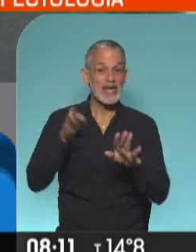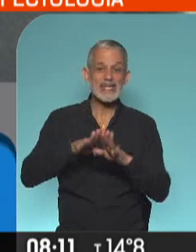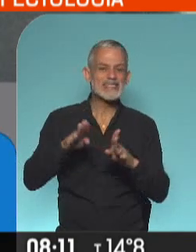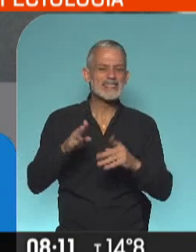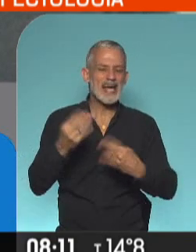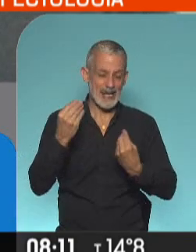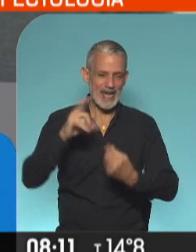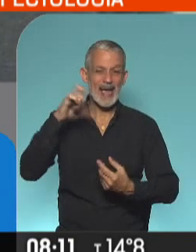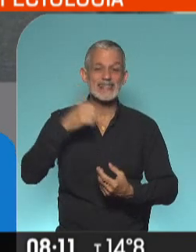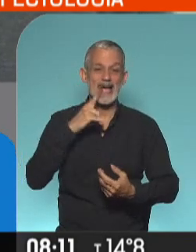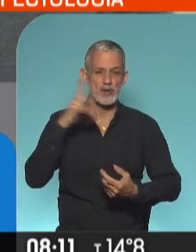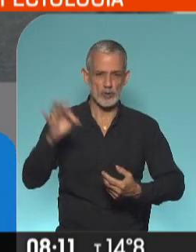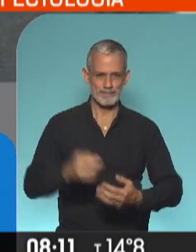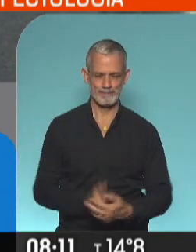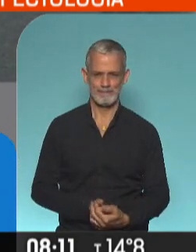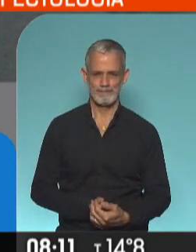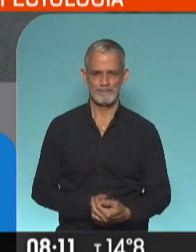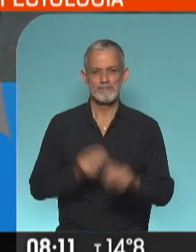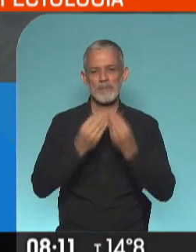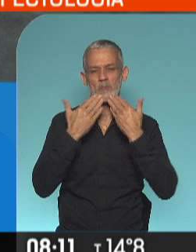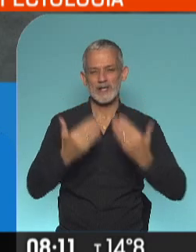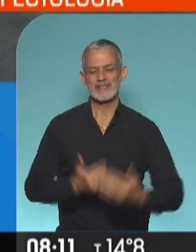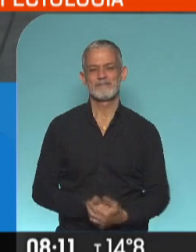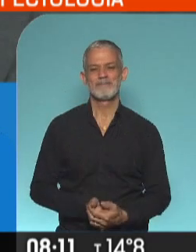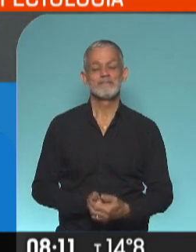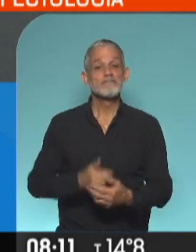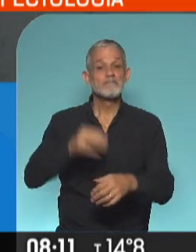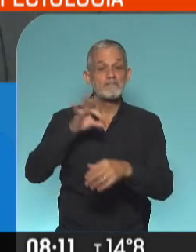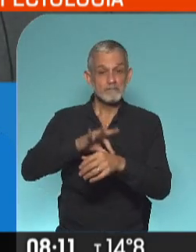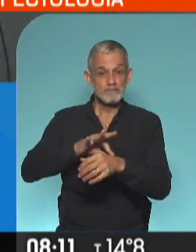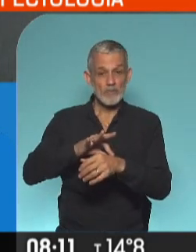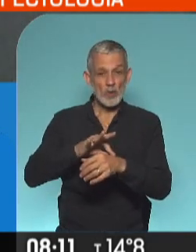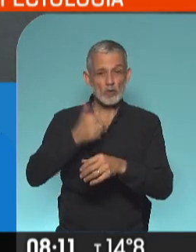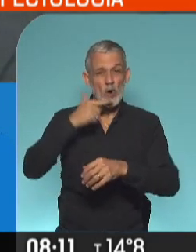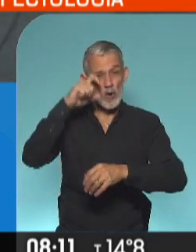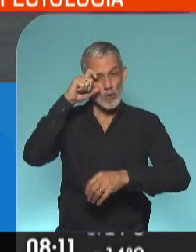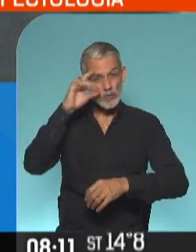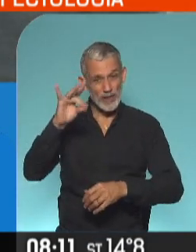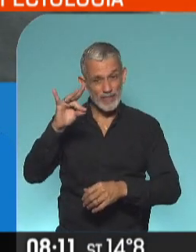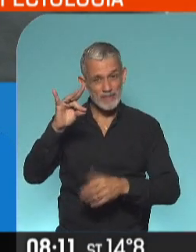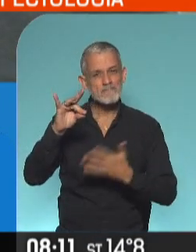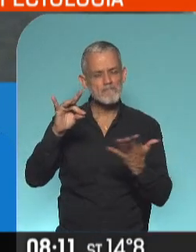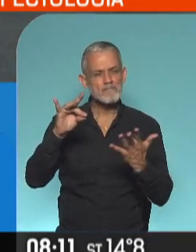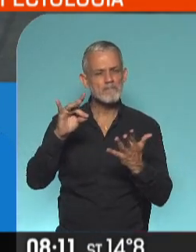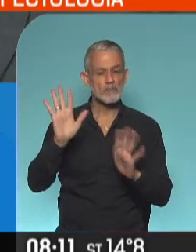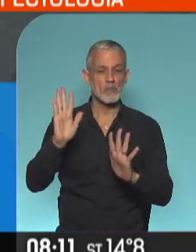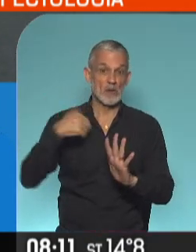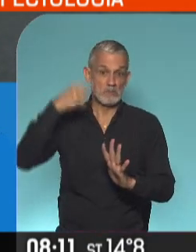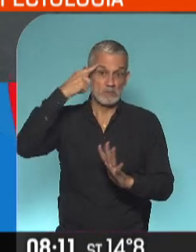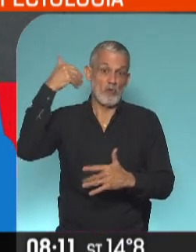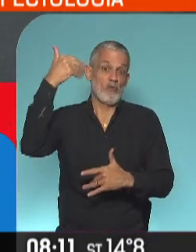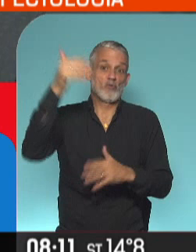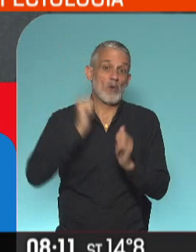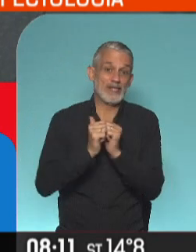Daniel Castaño. Muchas gracias a vos. Doctor Sued, entiendo que la historia va a juzgar si